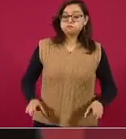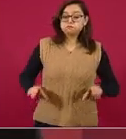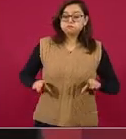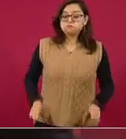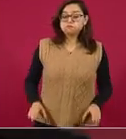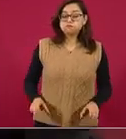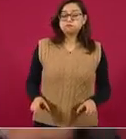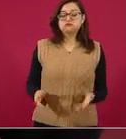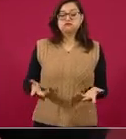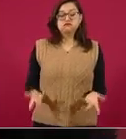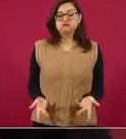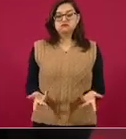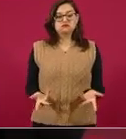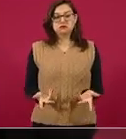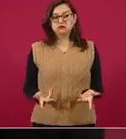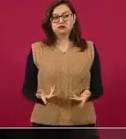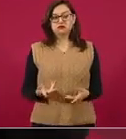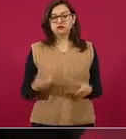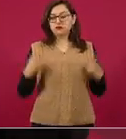y eran